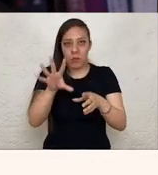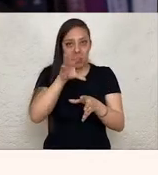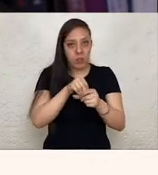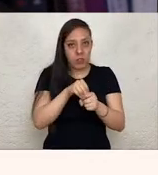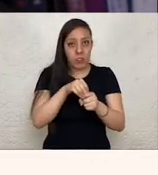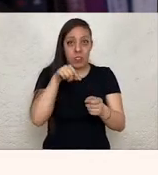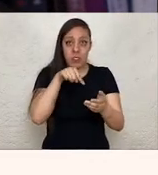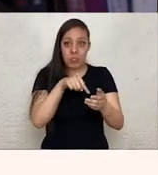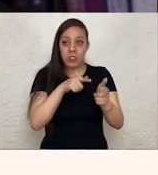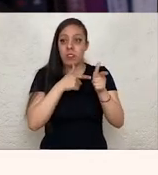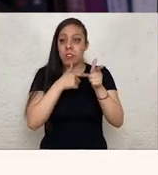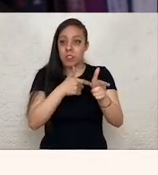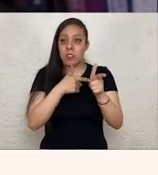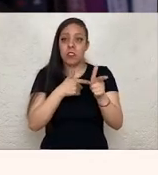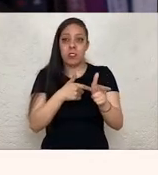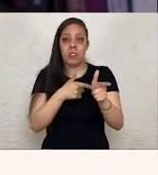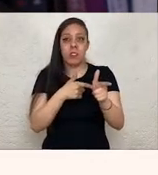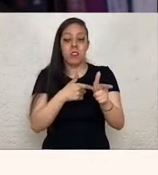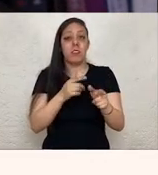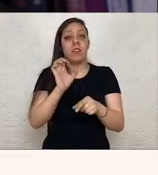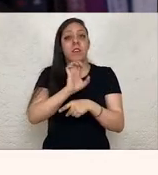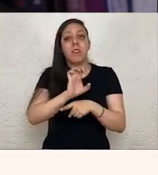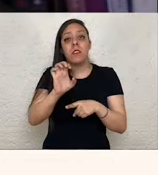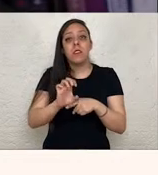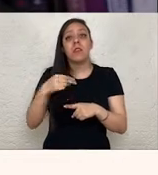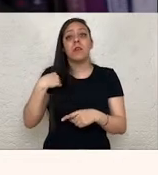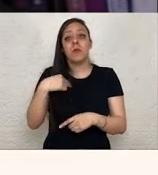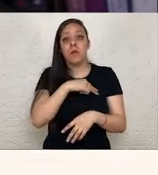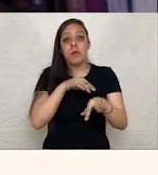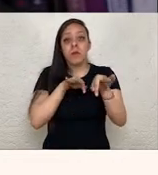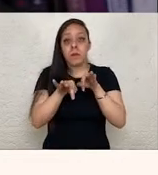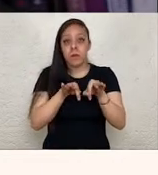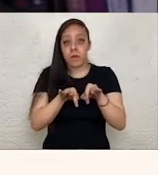erradicada, ¿no? Está ahí latente. Y entonces